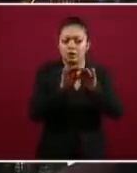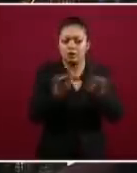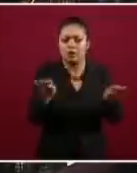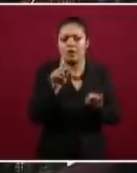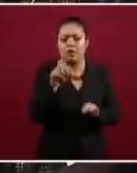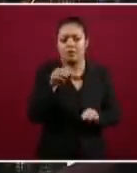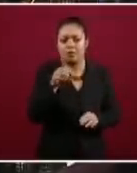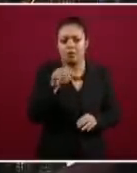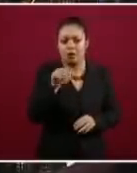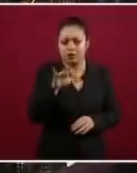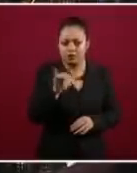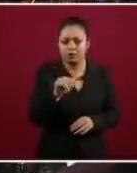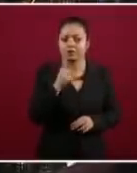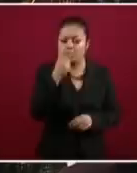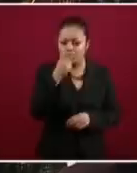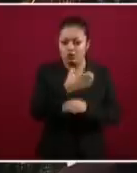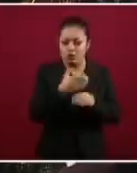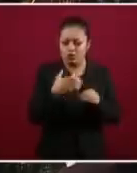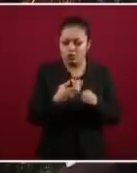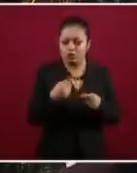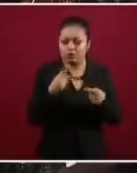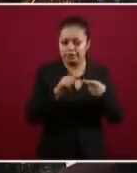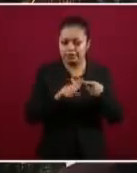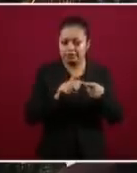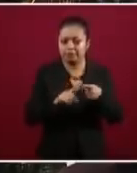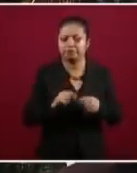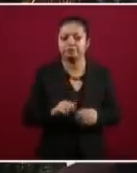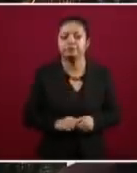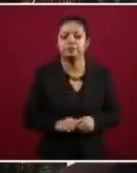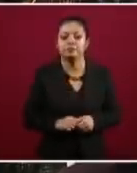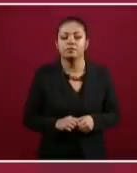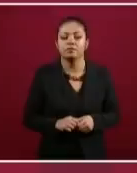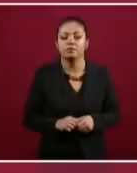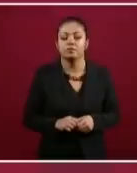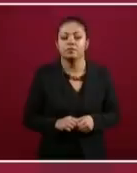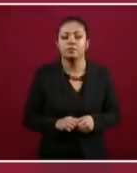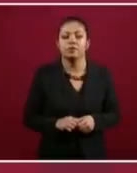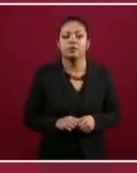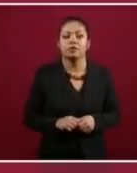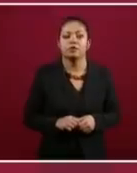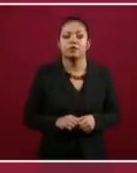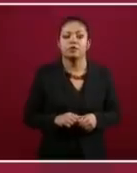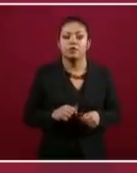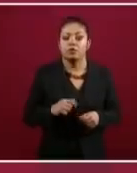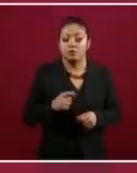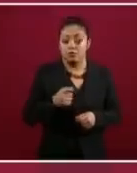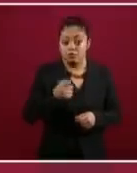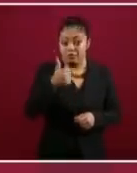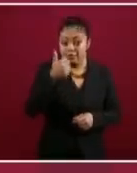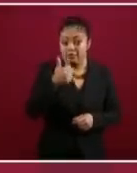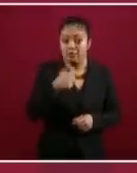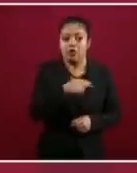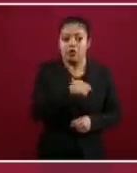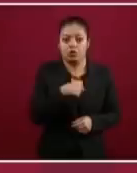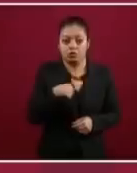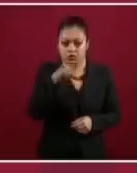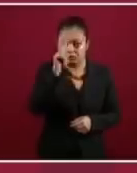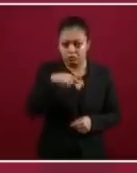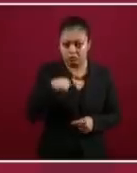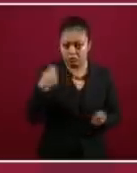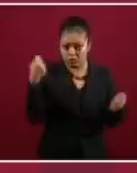dos cosas, ¿no? Primero, que nosotros no somos